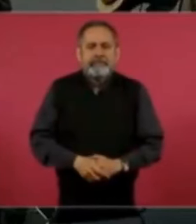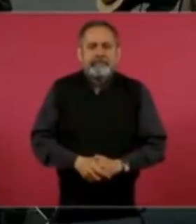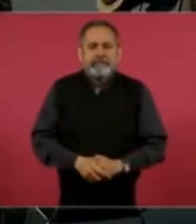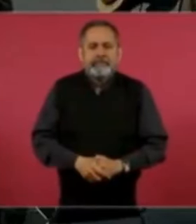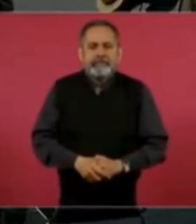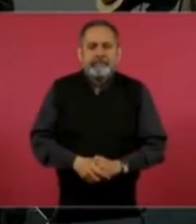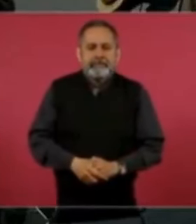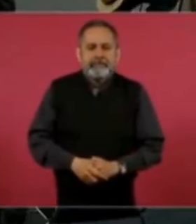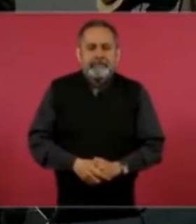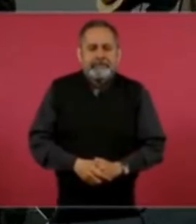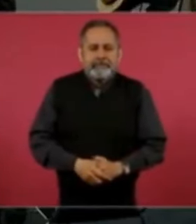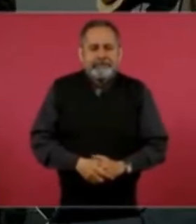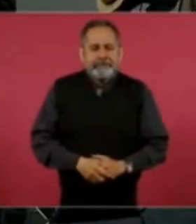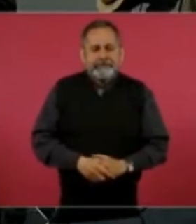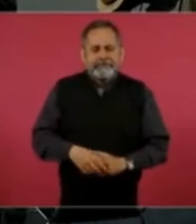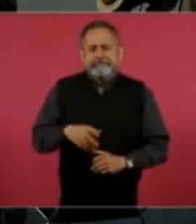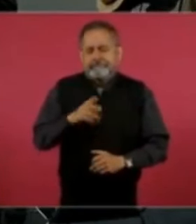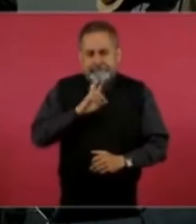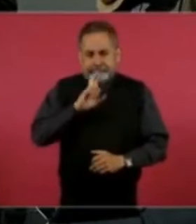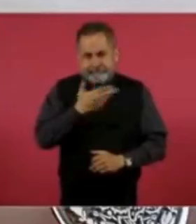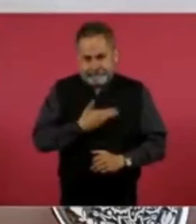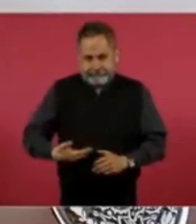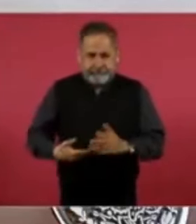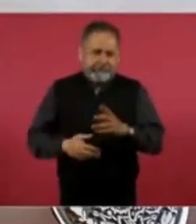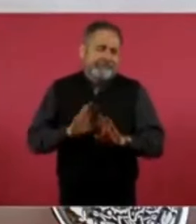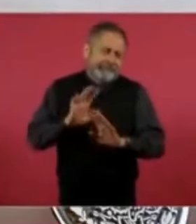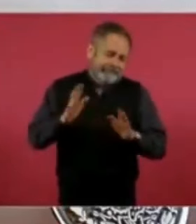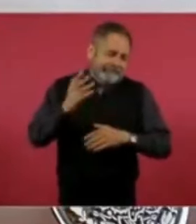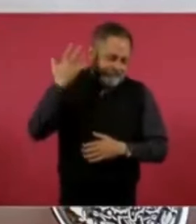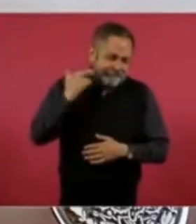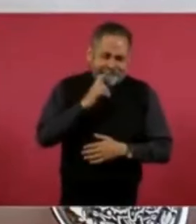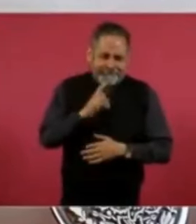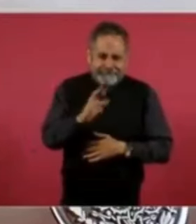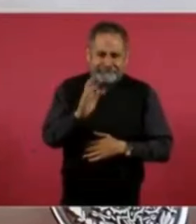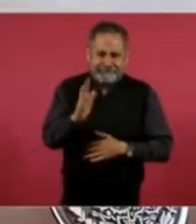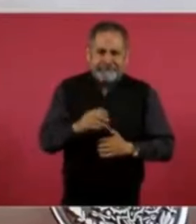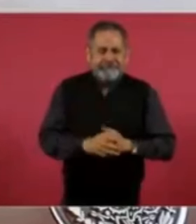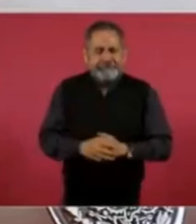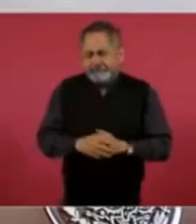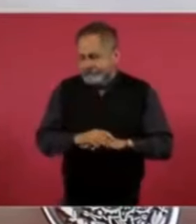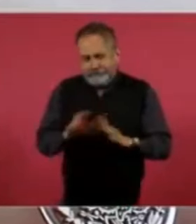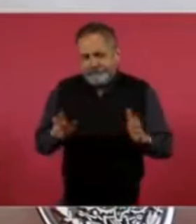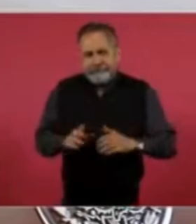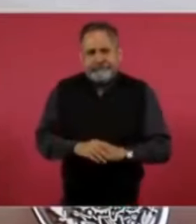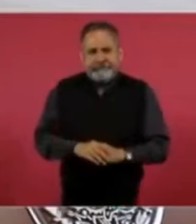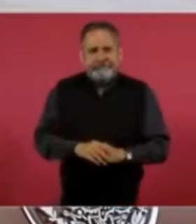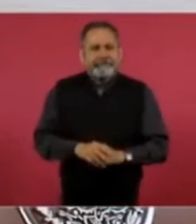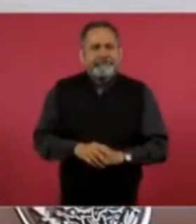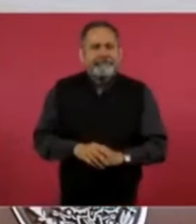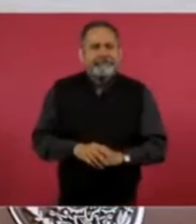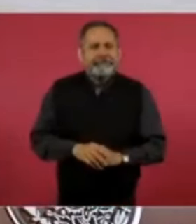no ya respondimos a eso sostenemos que hay que ver